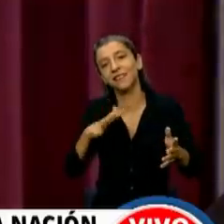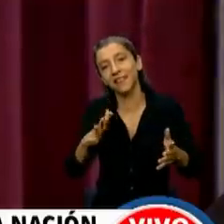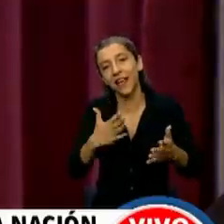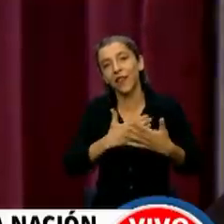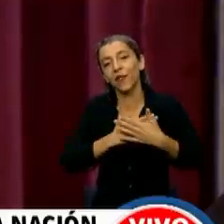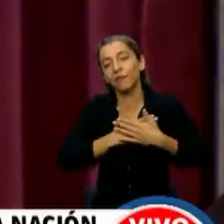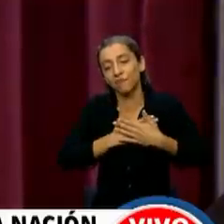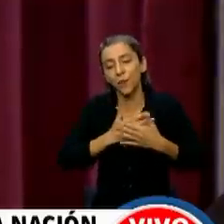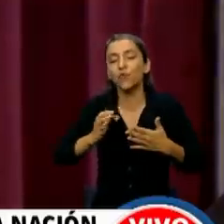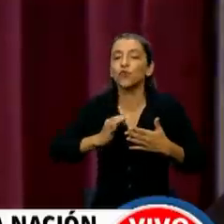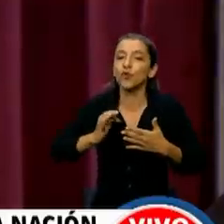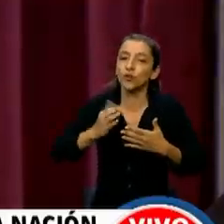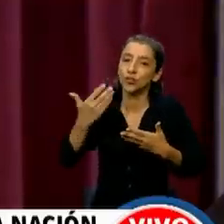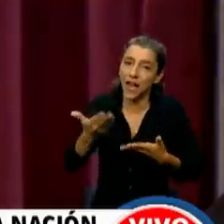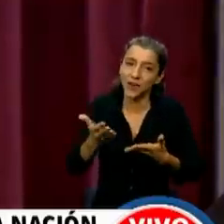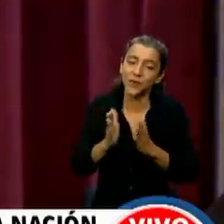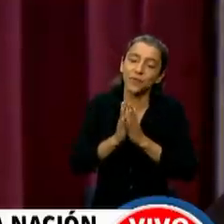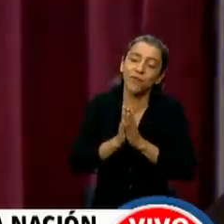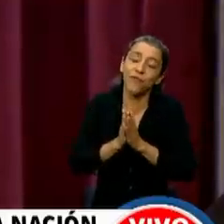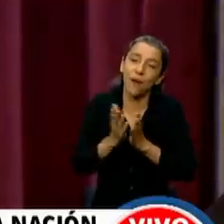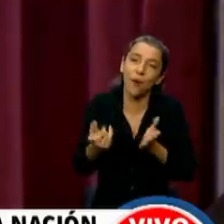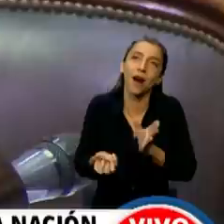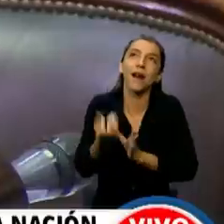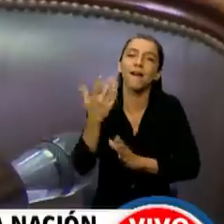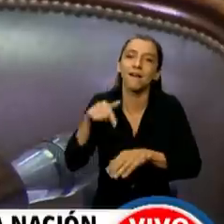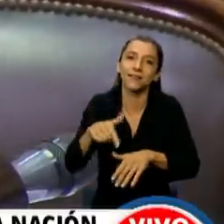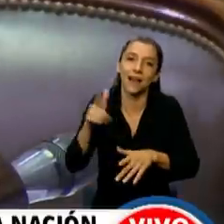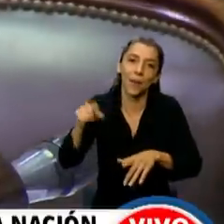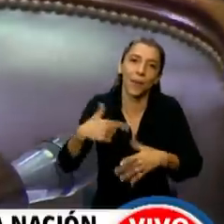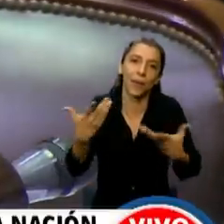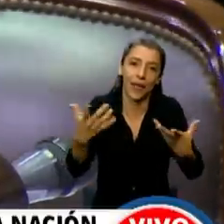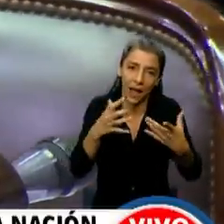complique la mañana ya se lo voy a agradecer